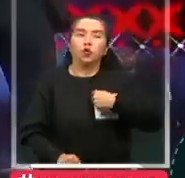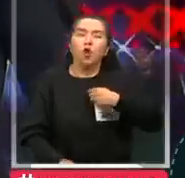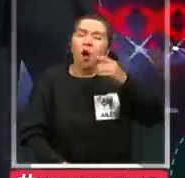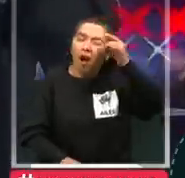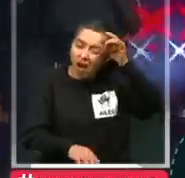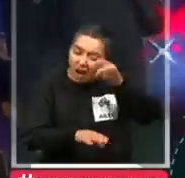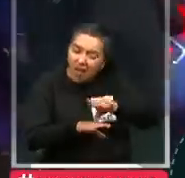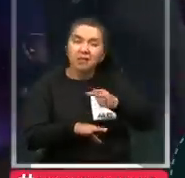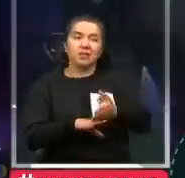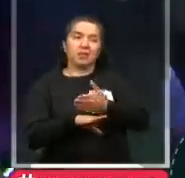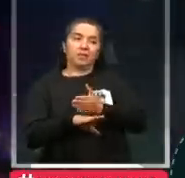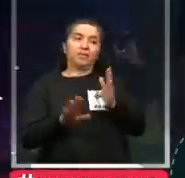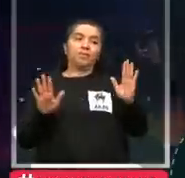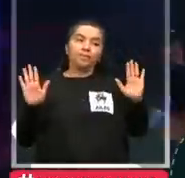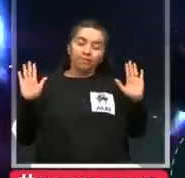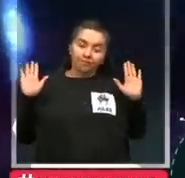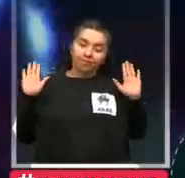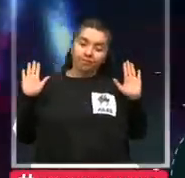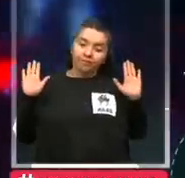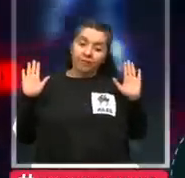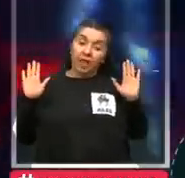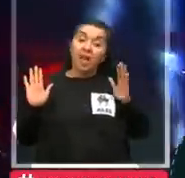Si yo lo hubiera sabido.